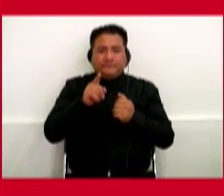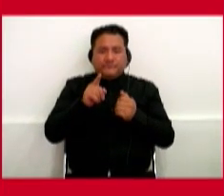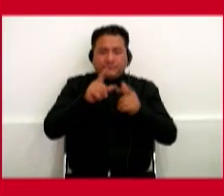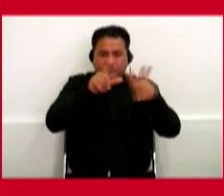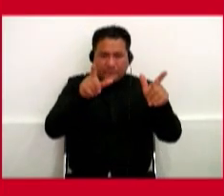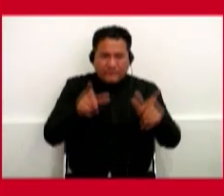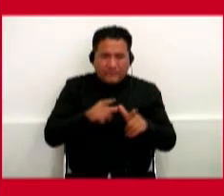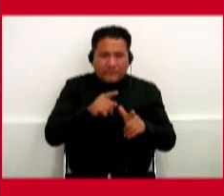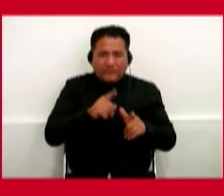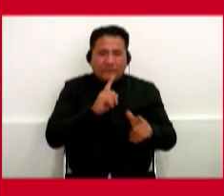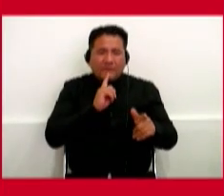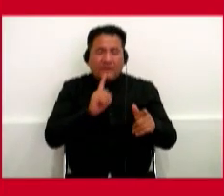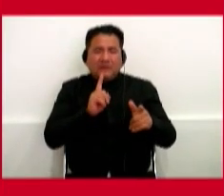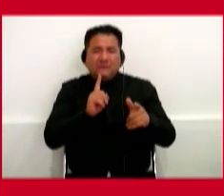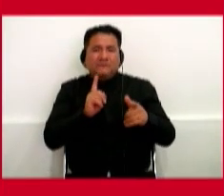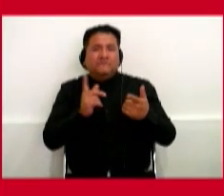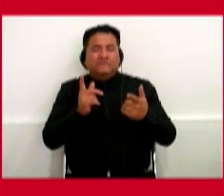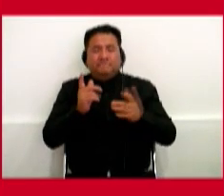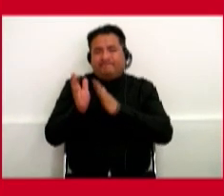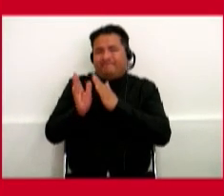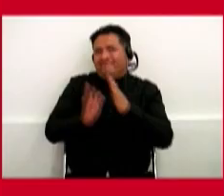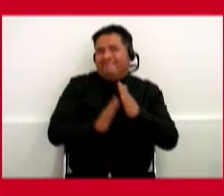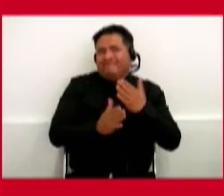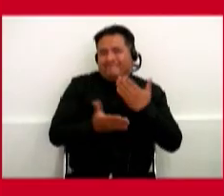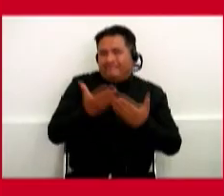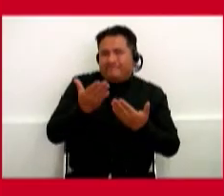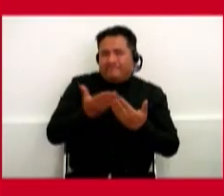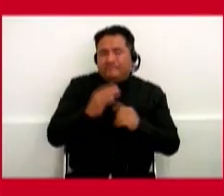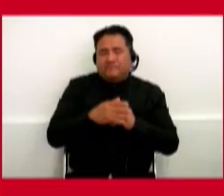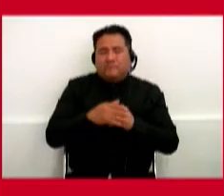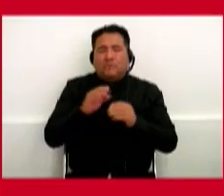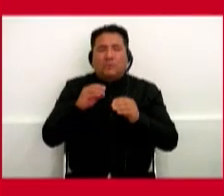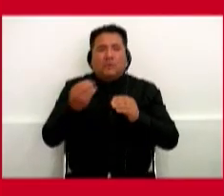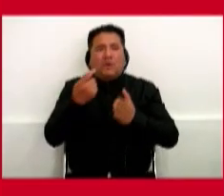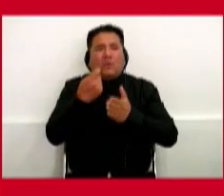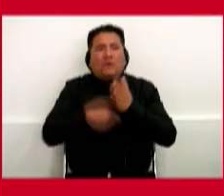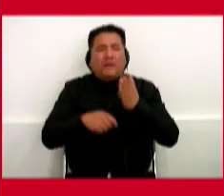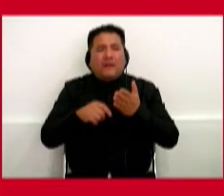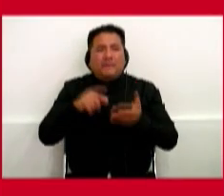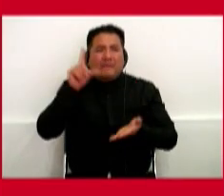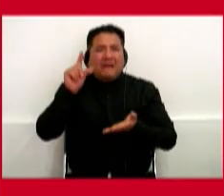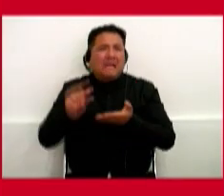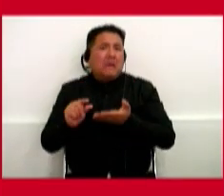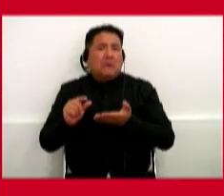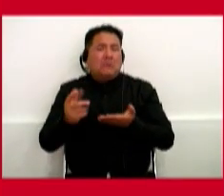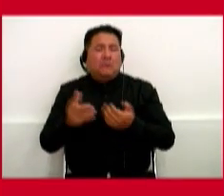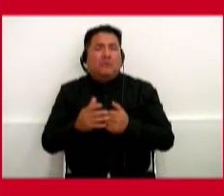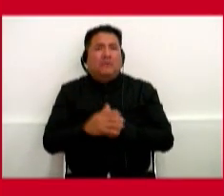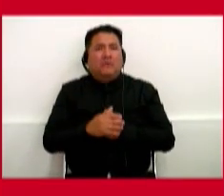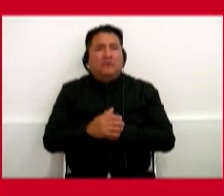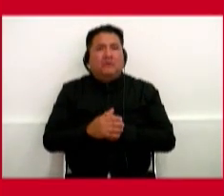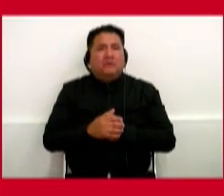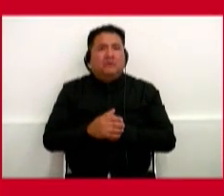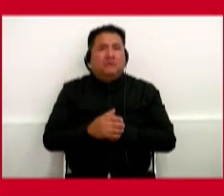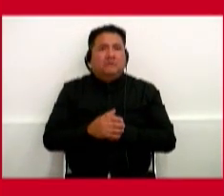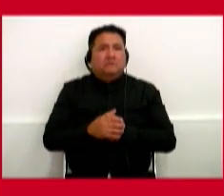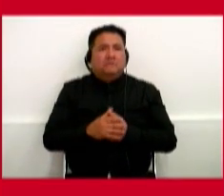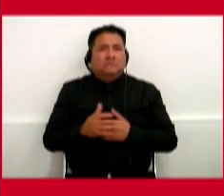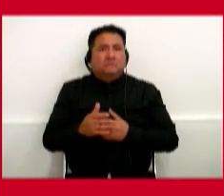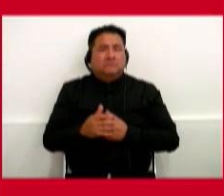operación que conlleva a tener costos operativos muy bajos, más que todo relacionados al tema logístico.